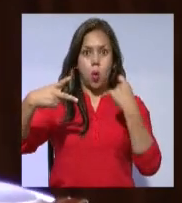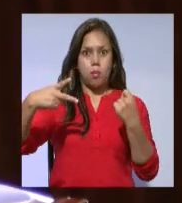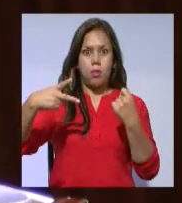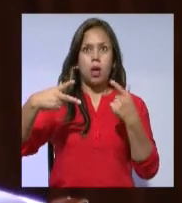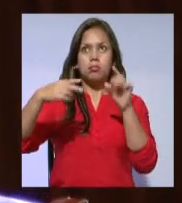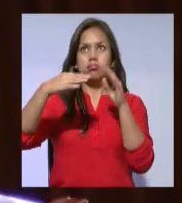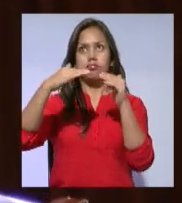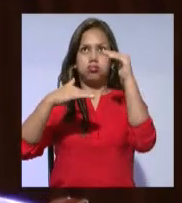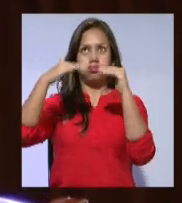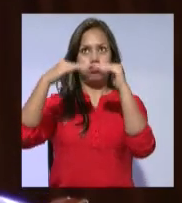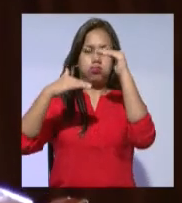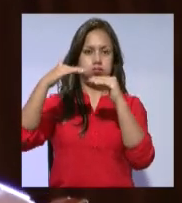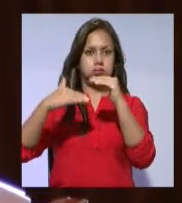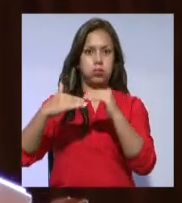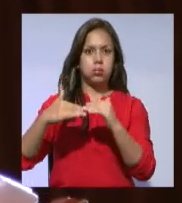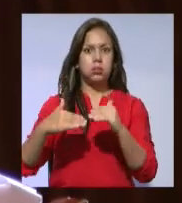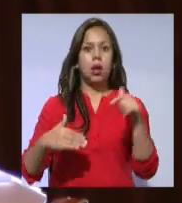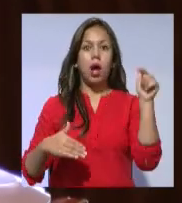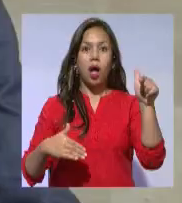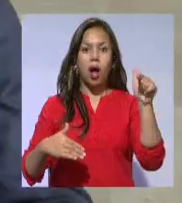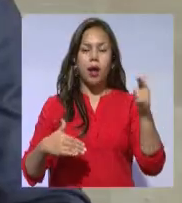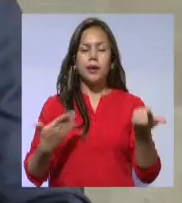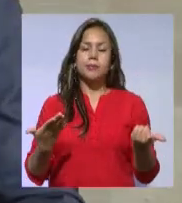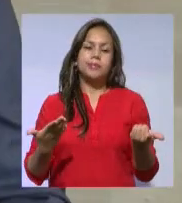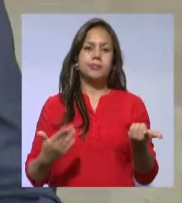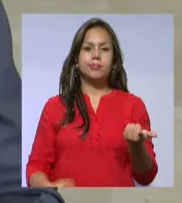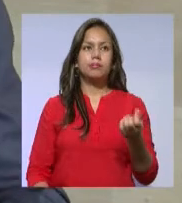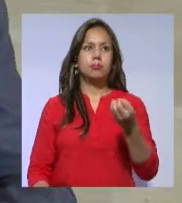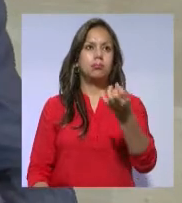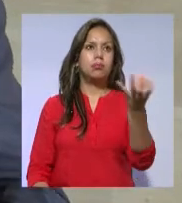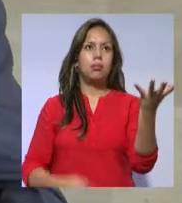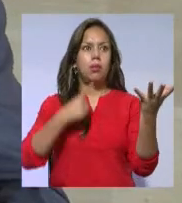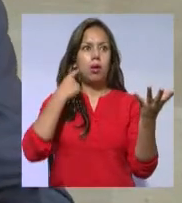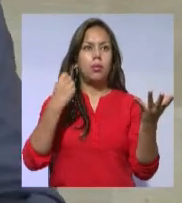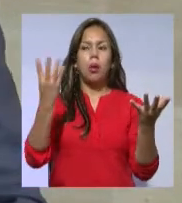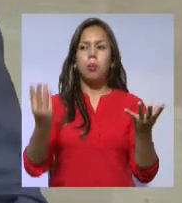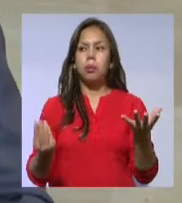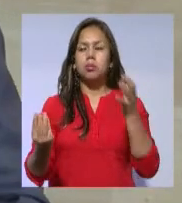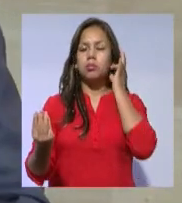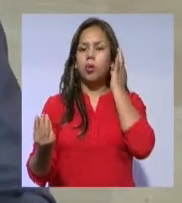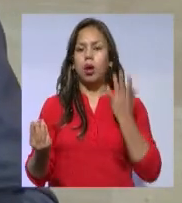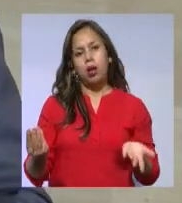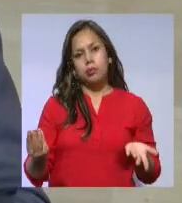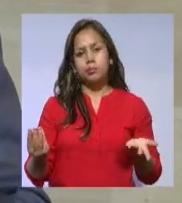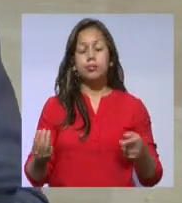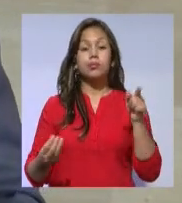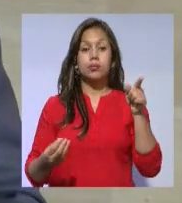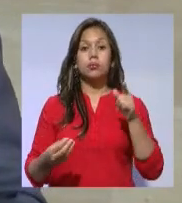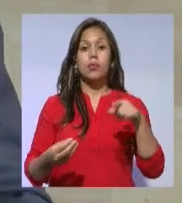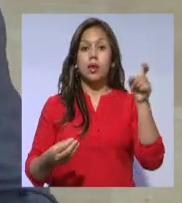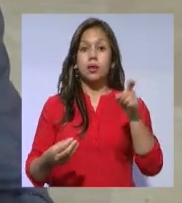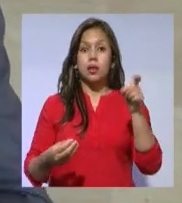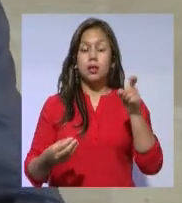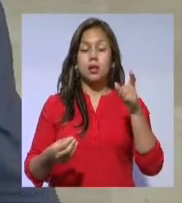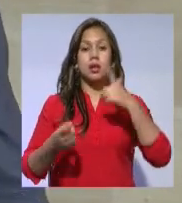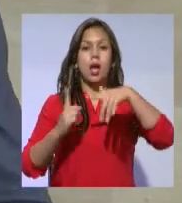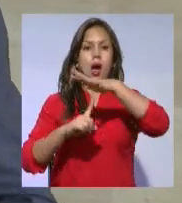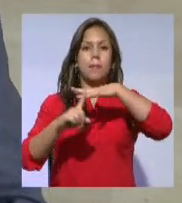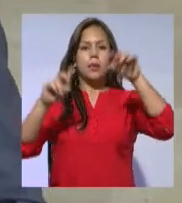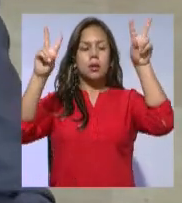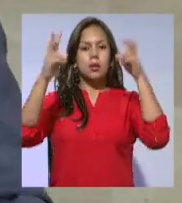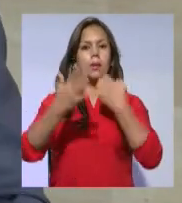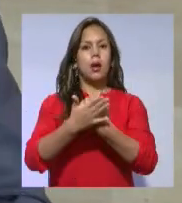aún así existe una distorsión sobre el tema del desarrollo de la mujer en el ámbito de la economía